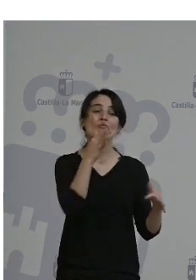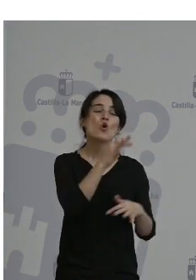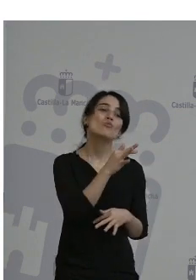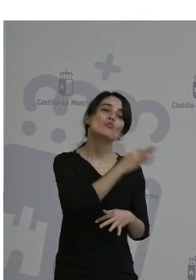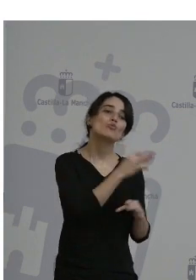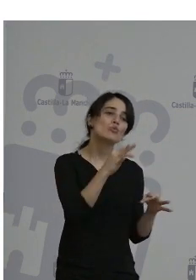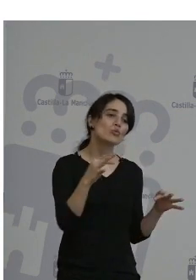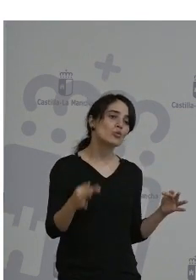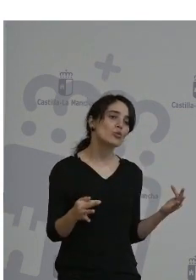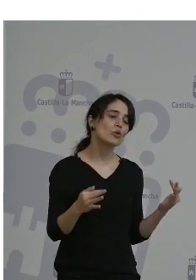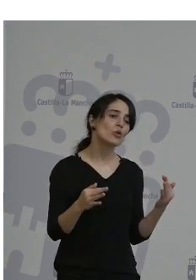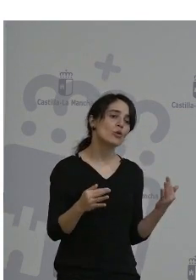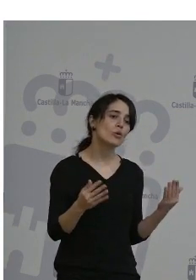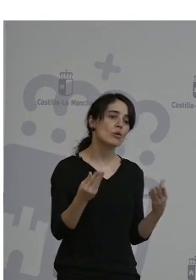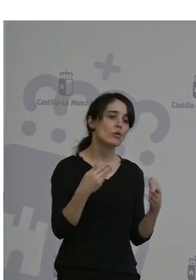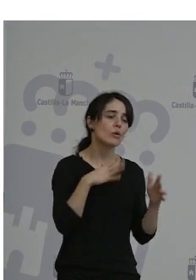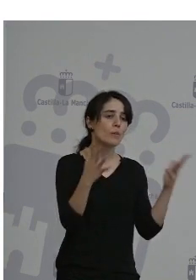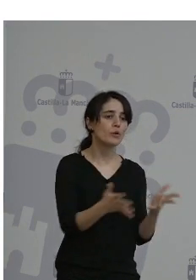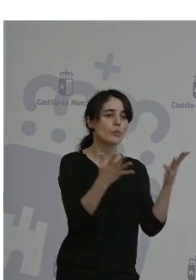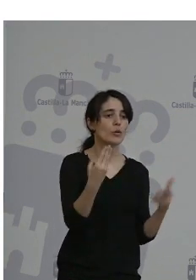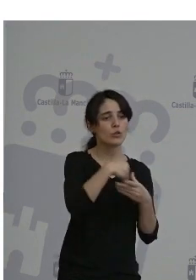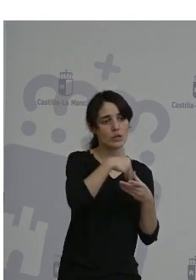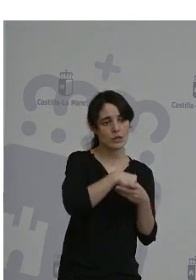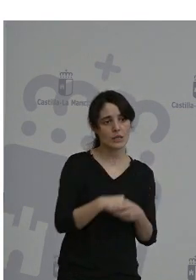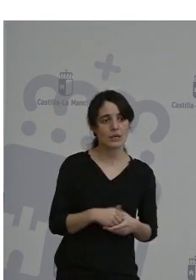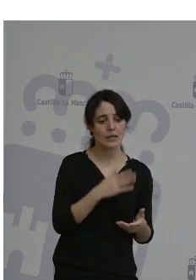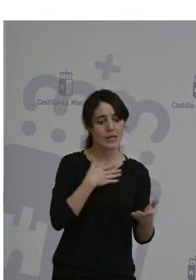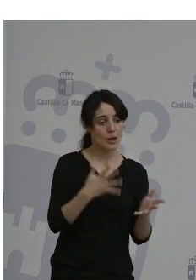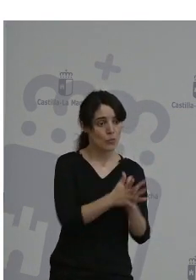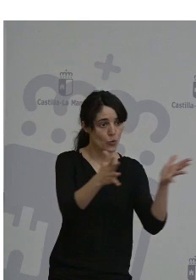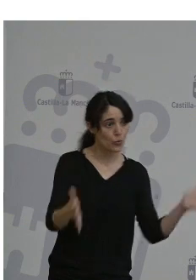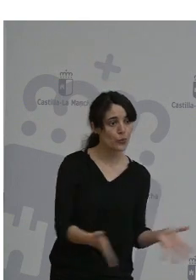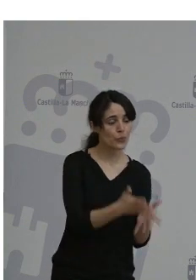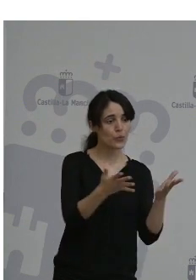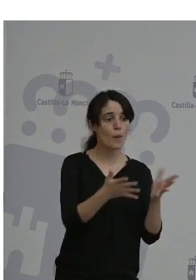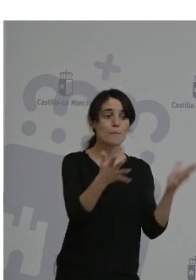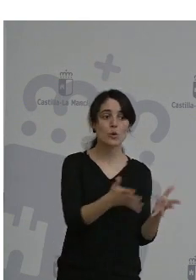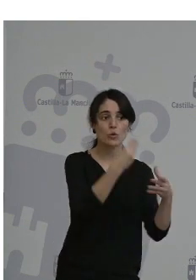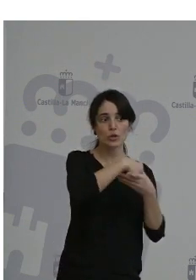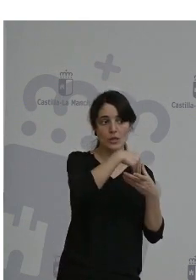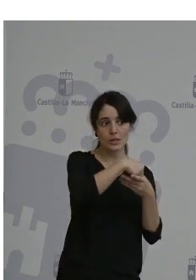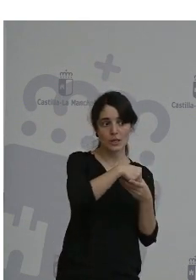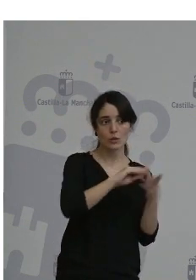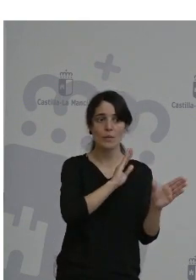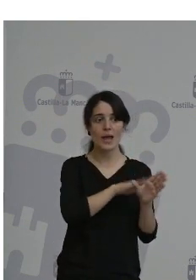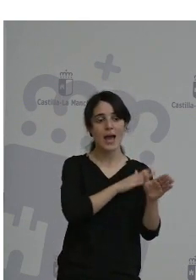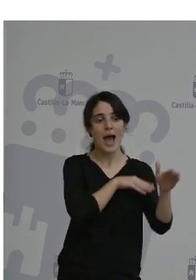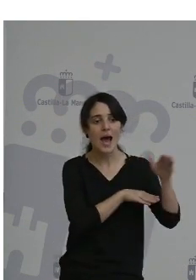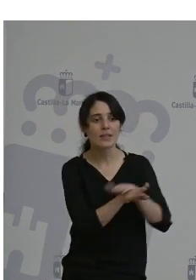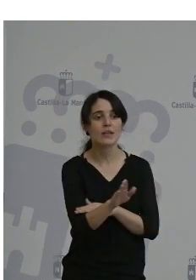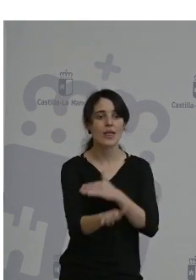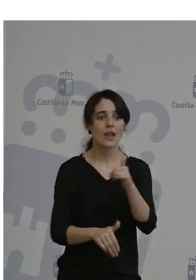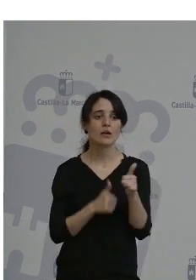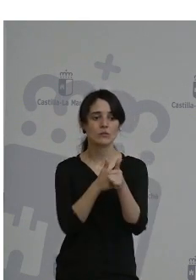oferta, se pretendió generalizar el acceso por promoción interna de personas con discapacidad intelectual a varios cuerpos, en